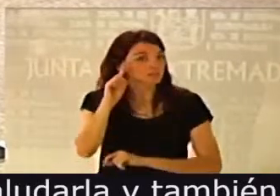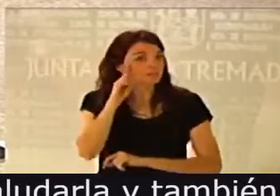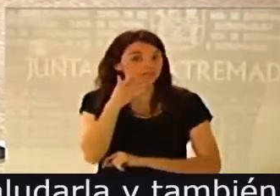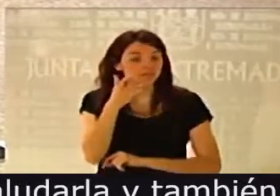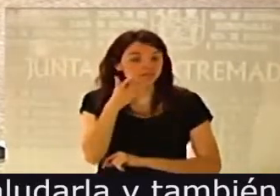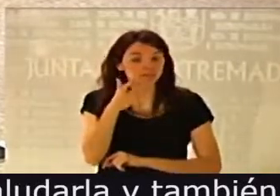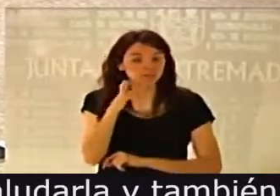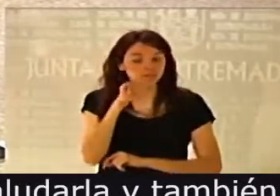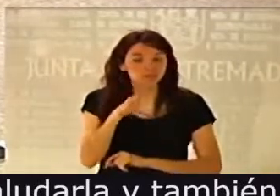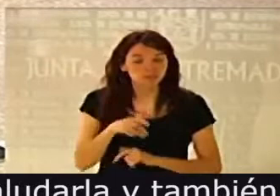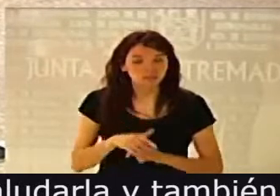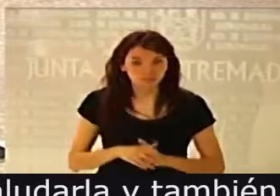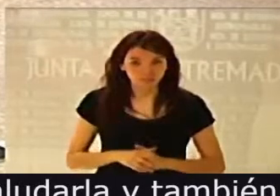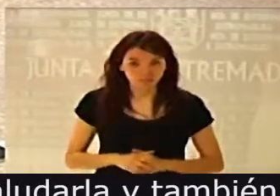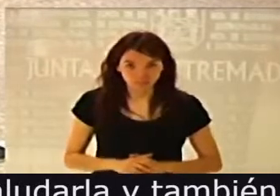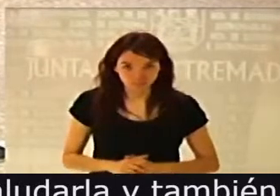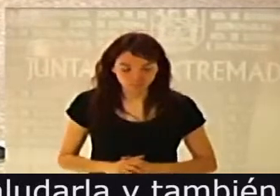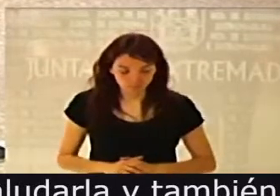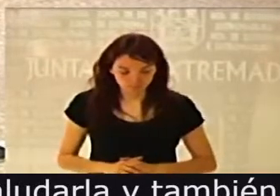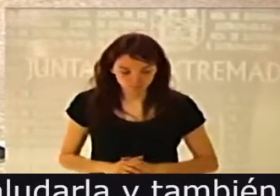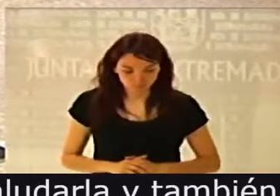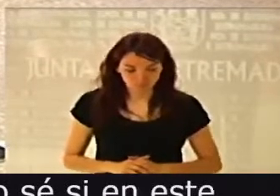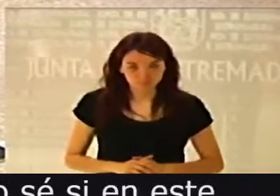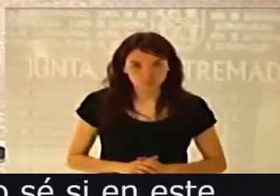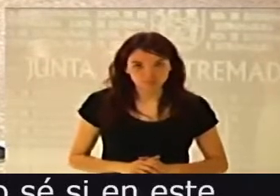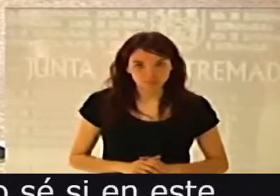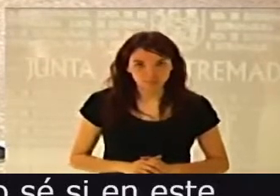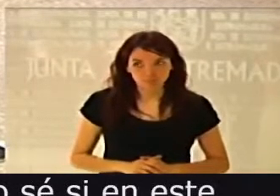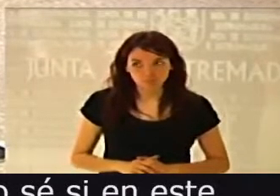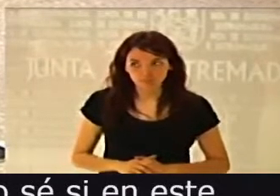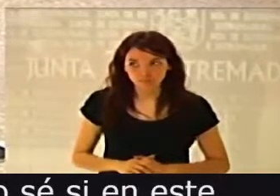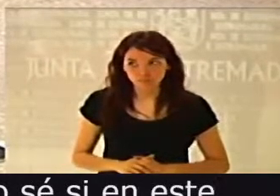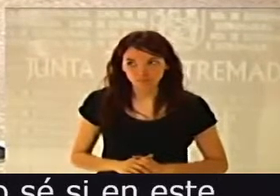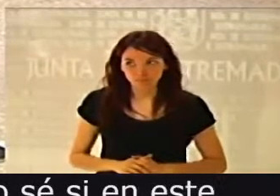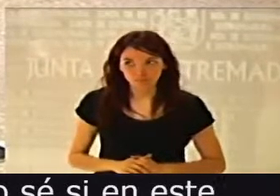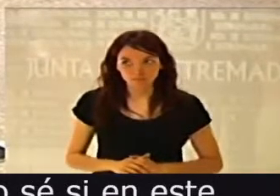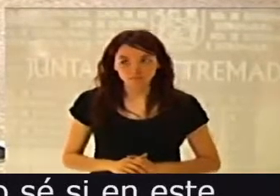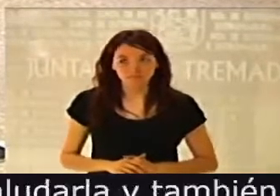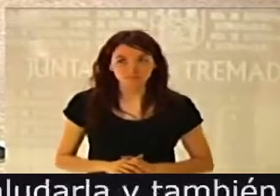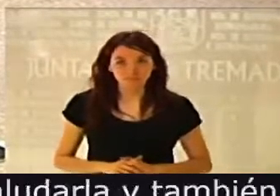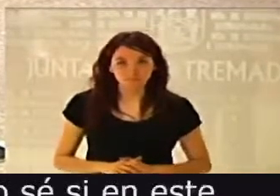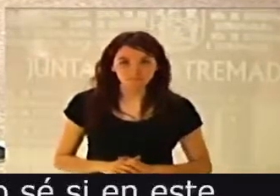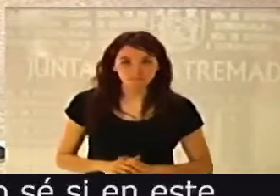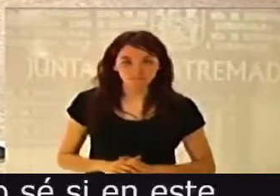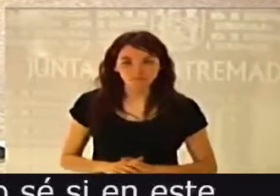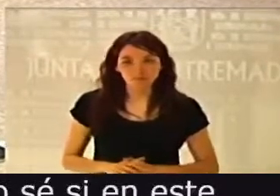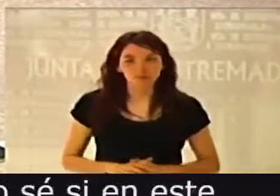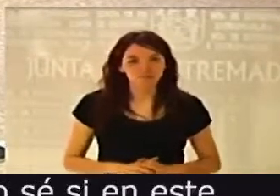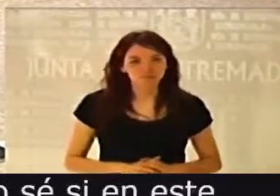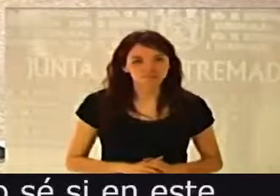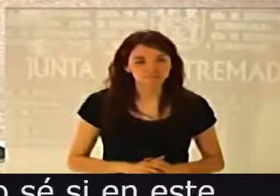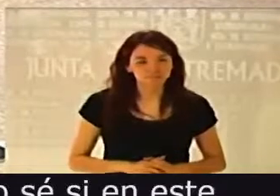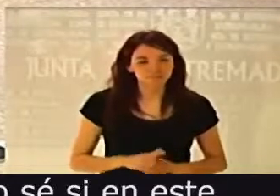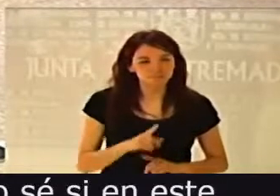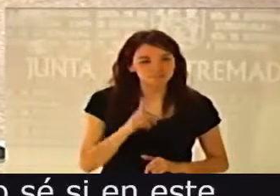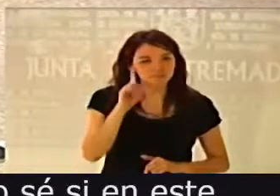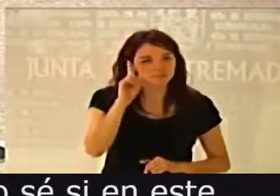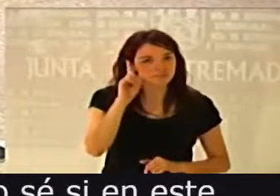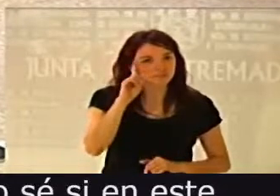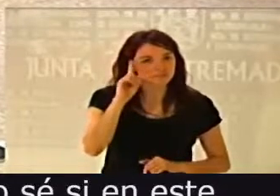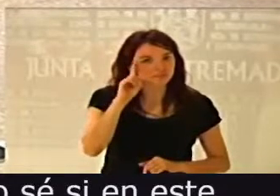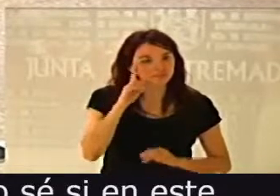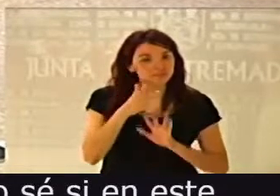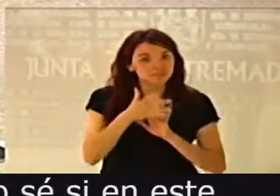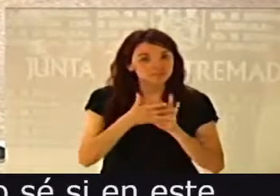este respeto del que hablaba antes a las críticas en educación incluye también la huelga convocada por el